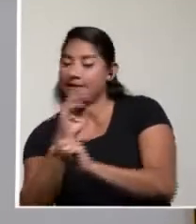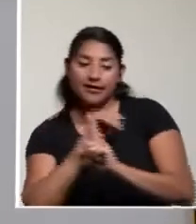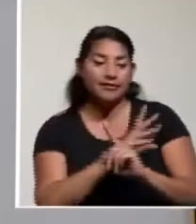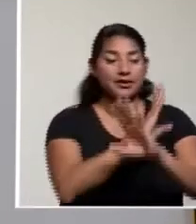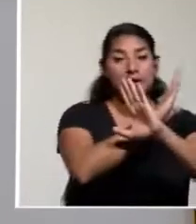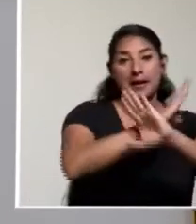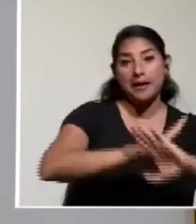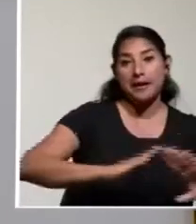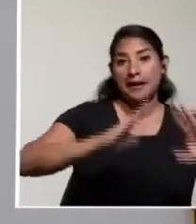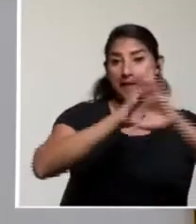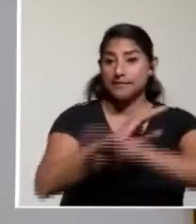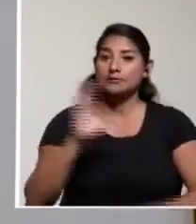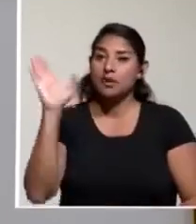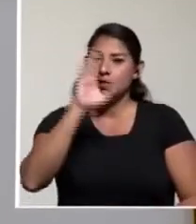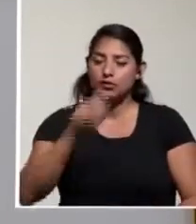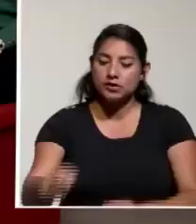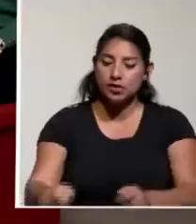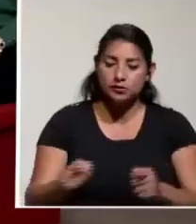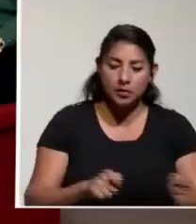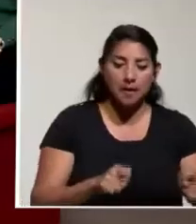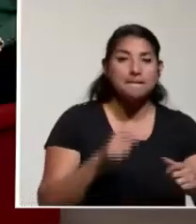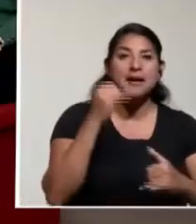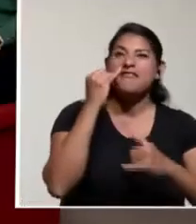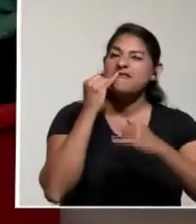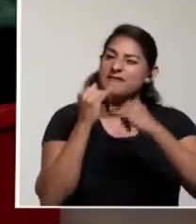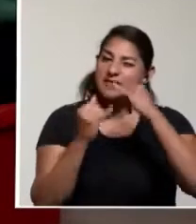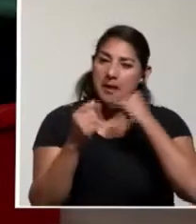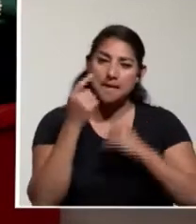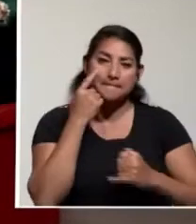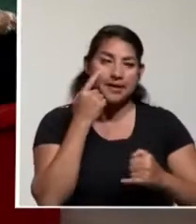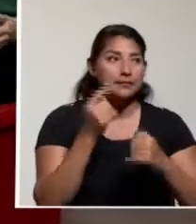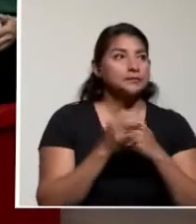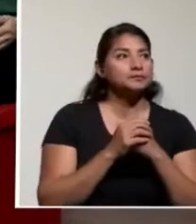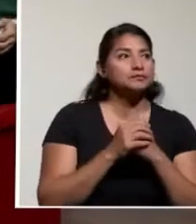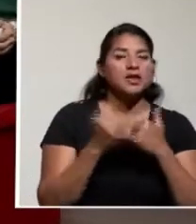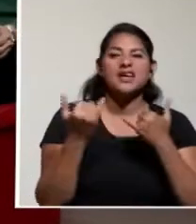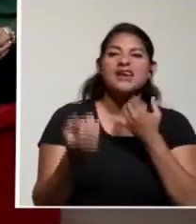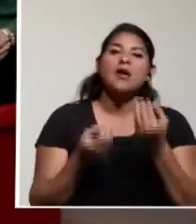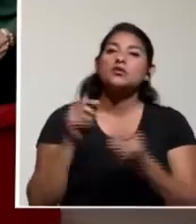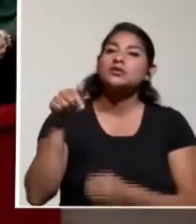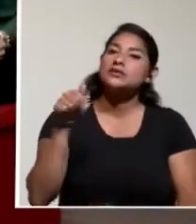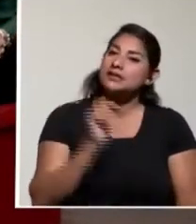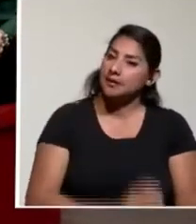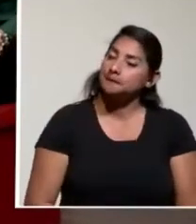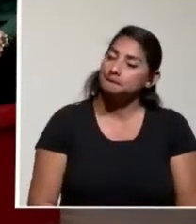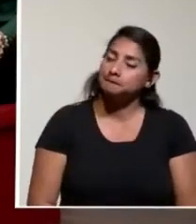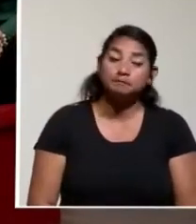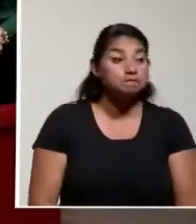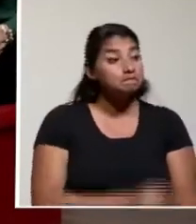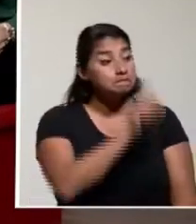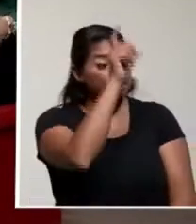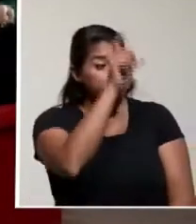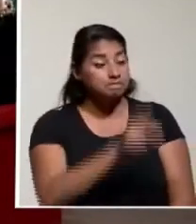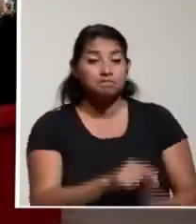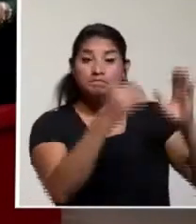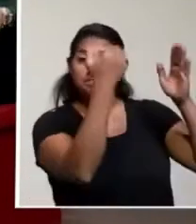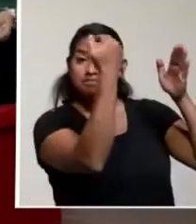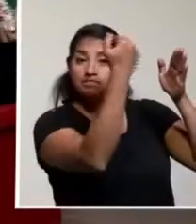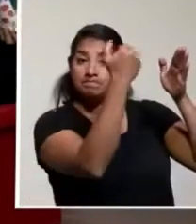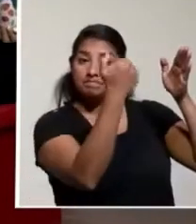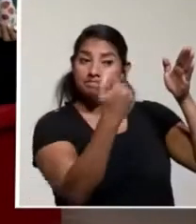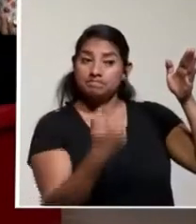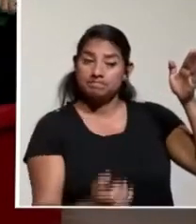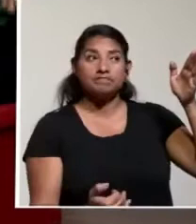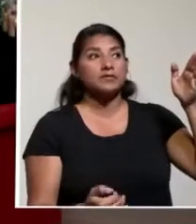voy a escoger un instrumento y se escoge otro para uh-huh ahora irnos al final. Ah, muy pero bien. Ahorita, ¿qué tenemos por acá al lado mío? Me parece entonces que ya vamos entonces